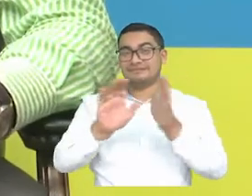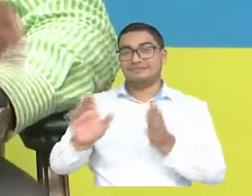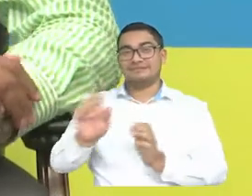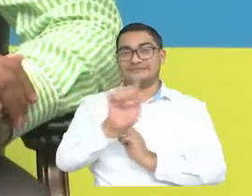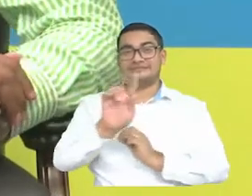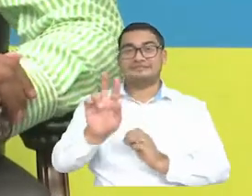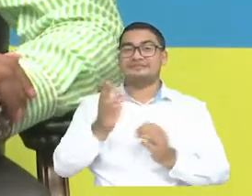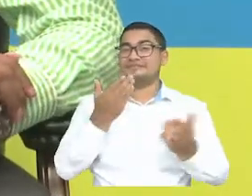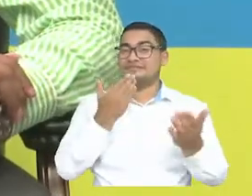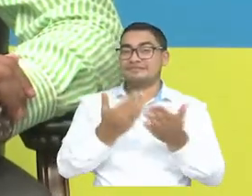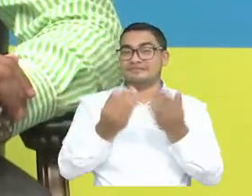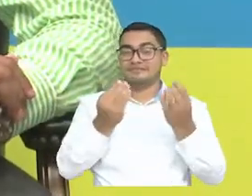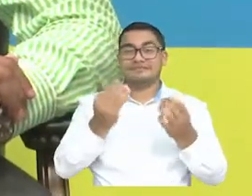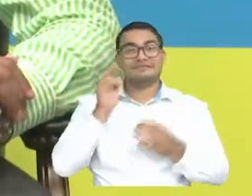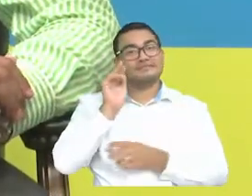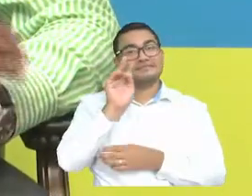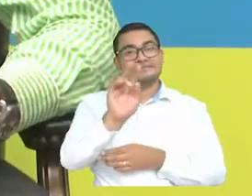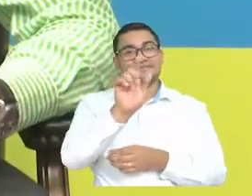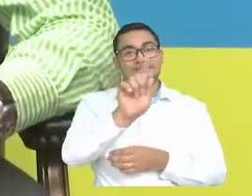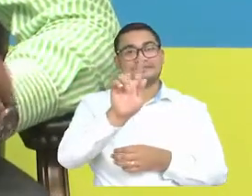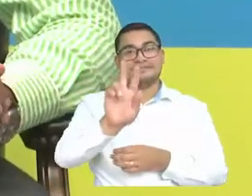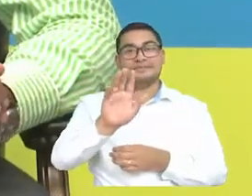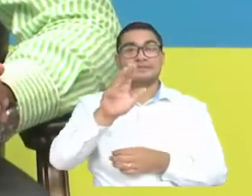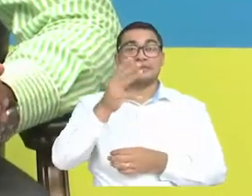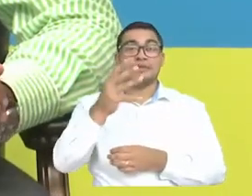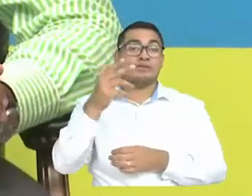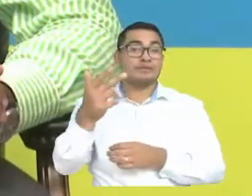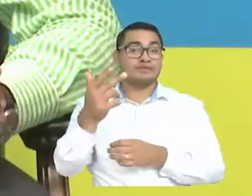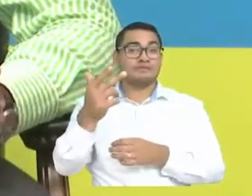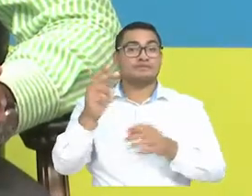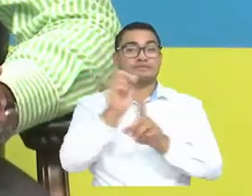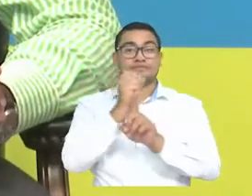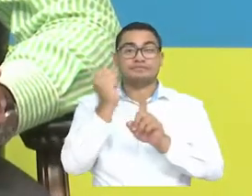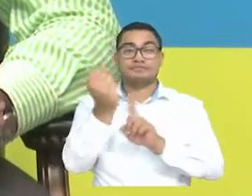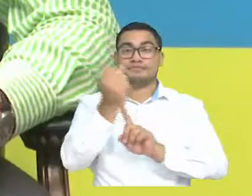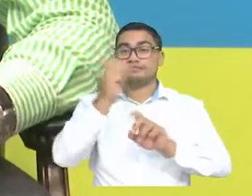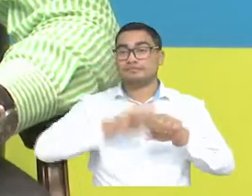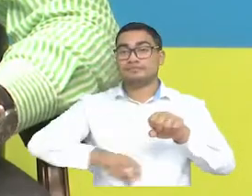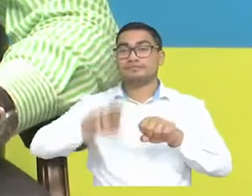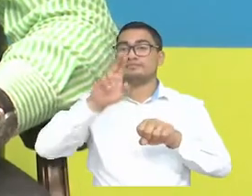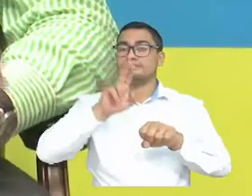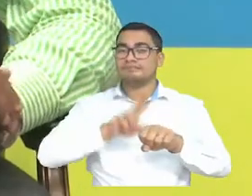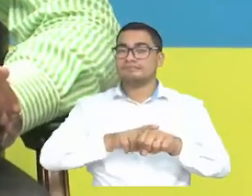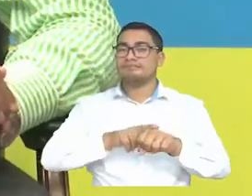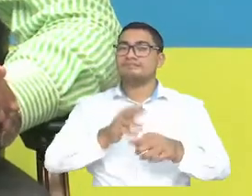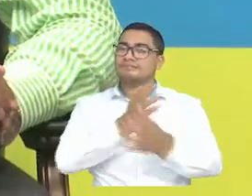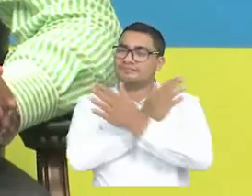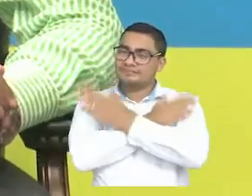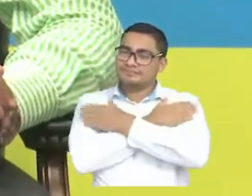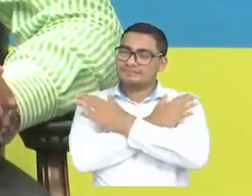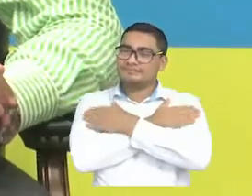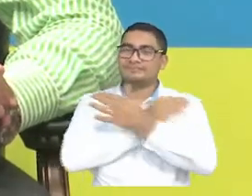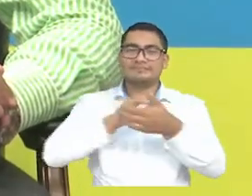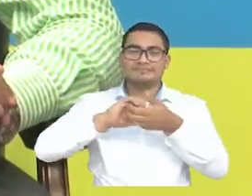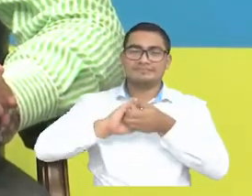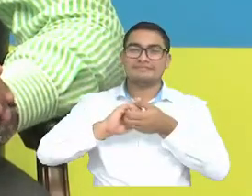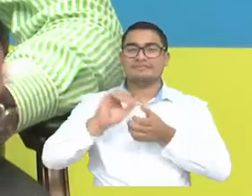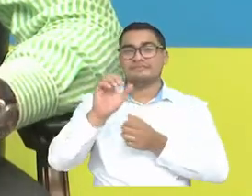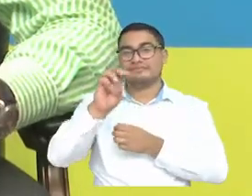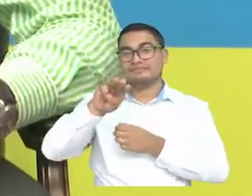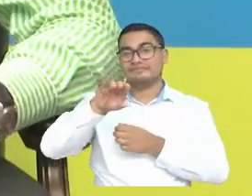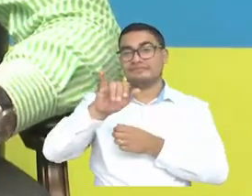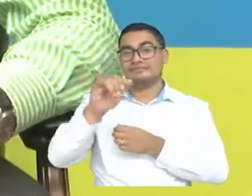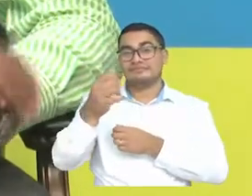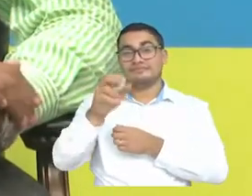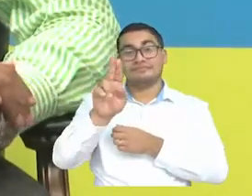Gracias por su excelente sintonía al canal 98, el canal parlamentario, el canal de la Asamblea Nacional. Les saluda a su amigo de siempre, Miguel Carranza